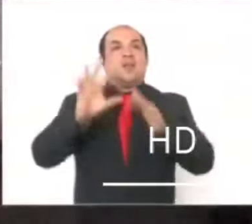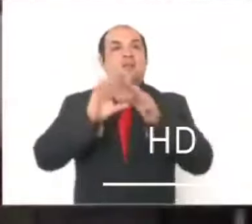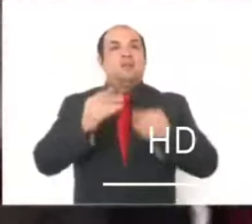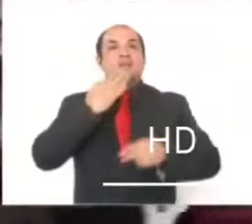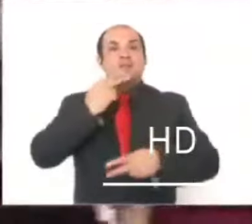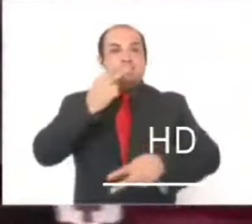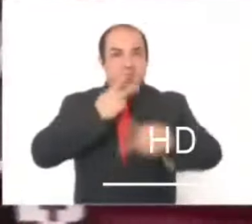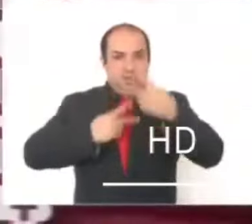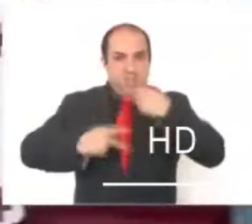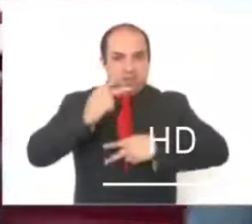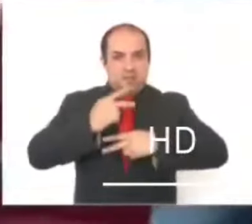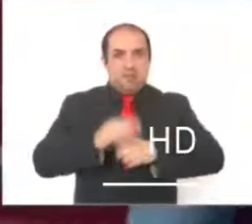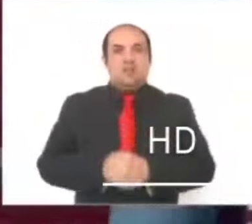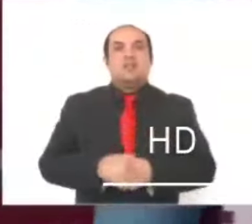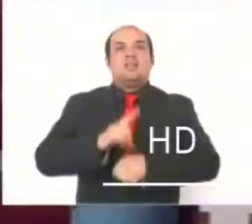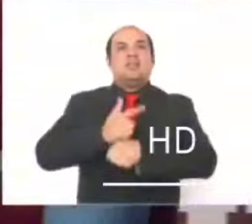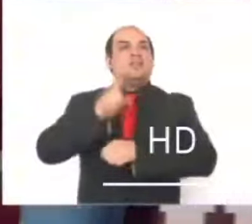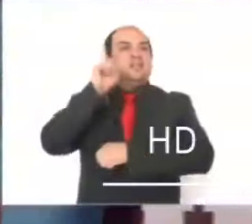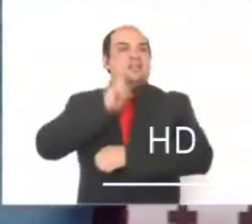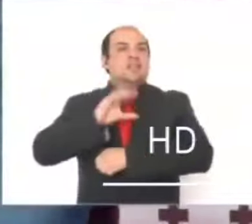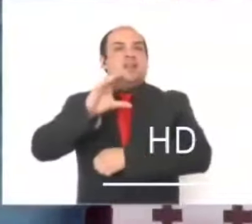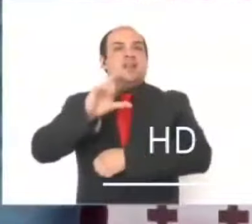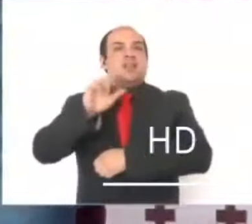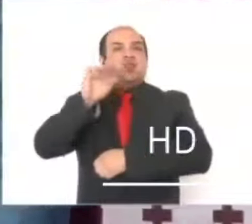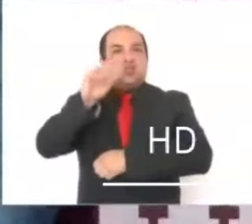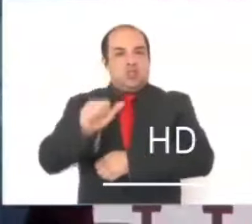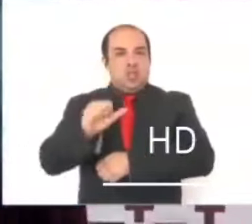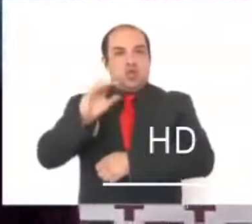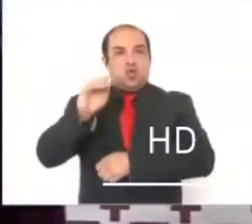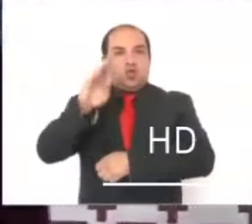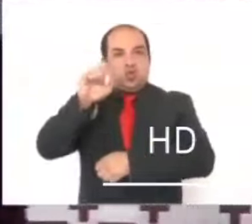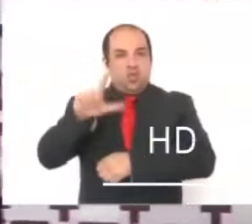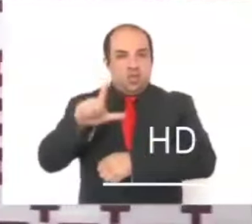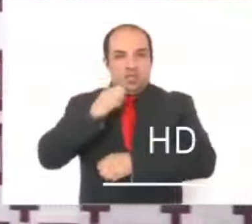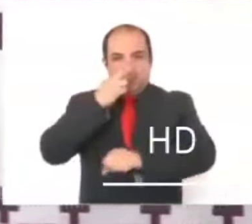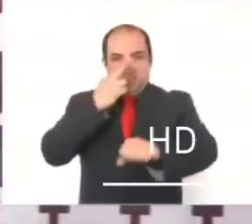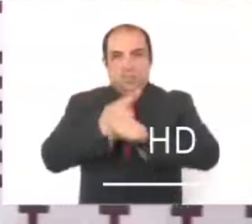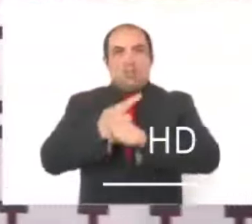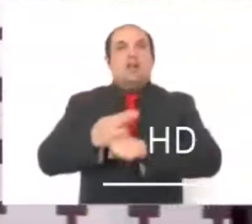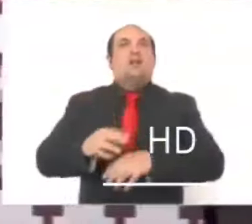licenciada Claudia Curiel de Icaza, secretaria de Cultura.